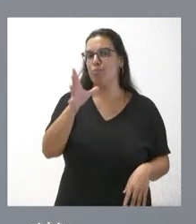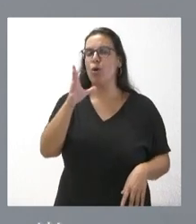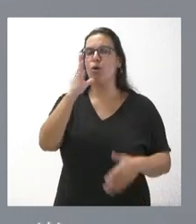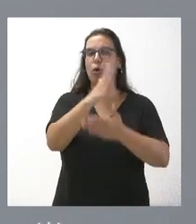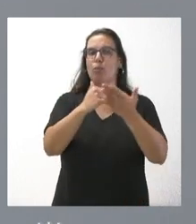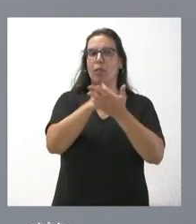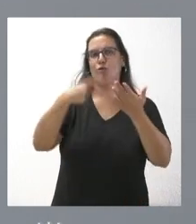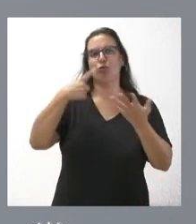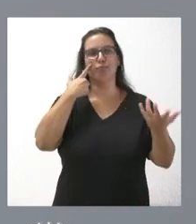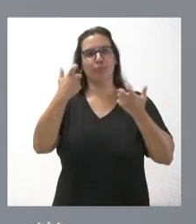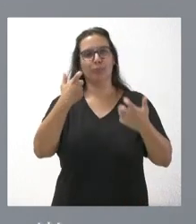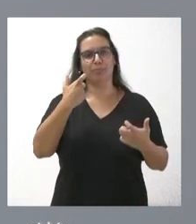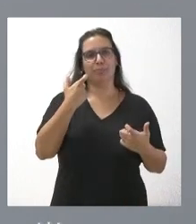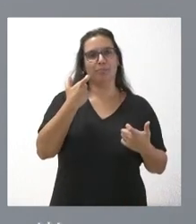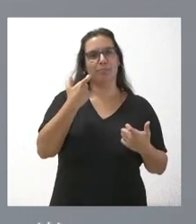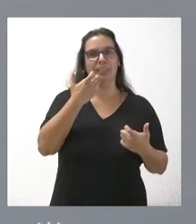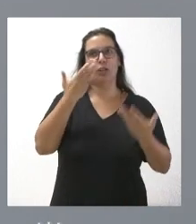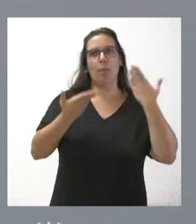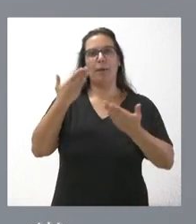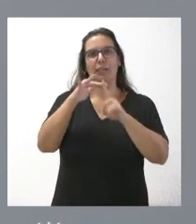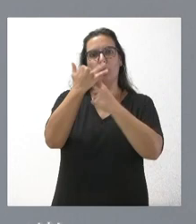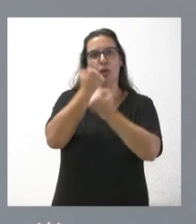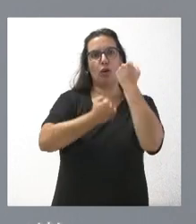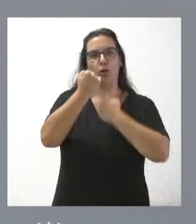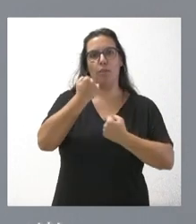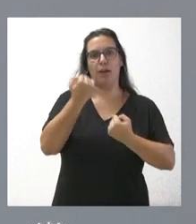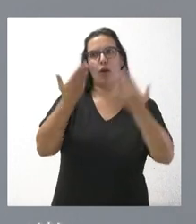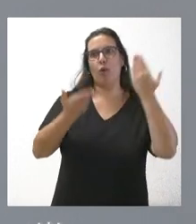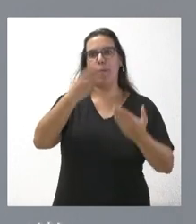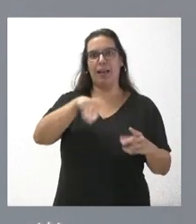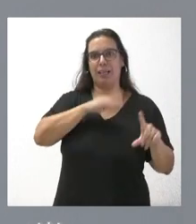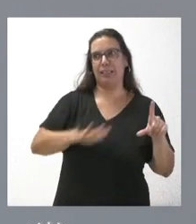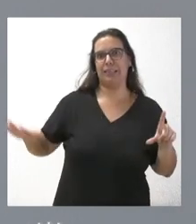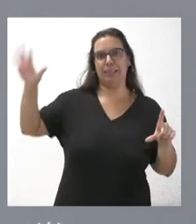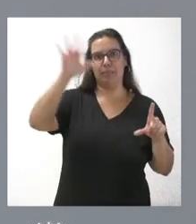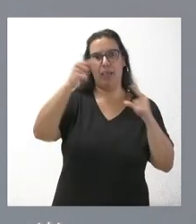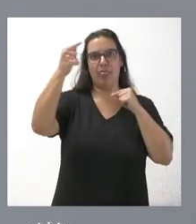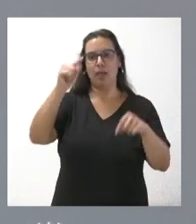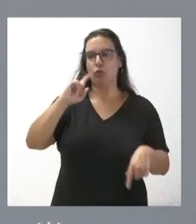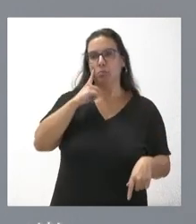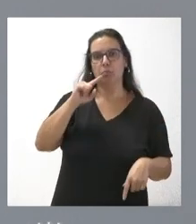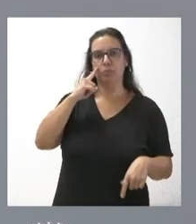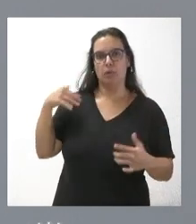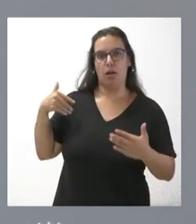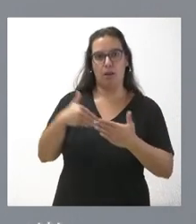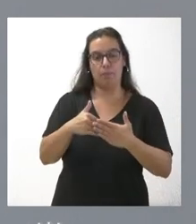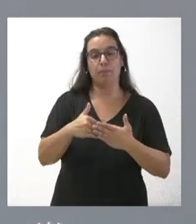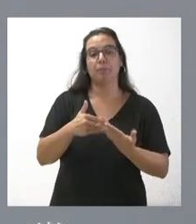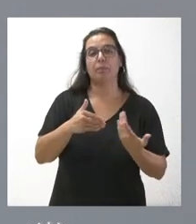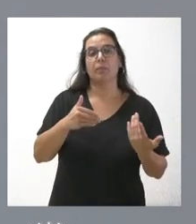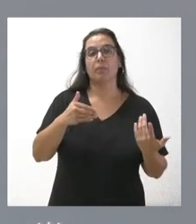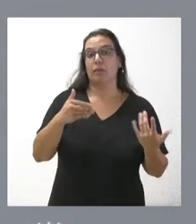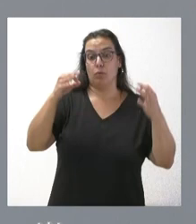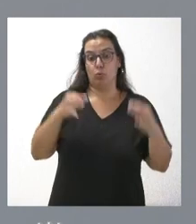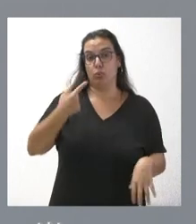lugar destacado respecto de la situación económica dentro del contexto nacional con los datos que hemos venido conociendo. Hemos conocido en este